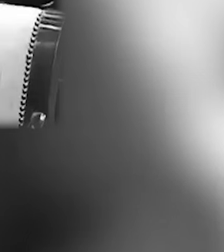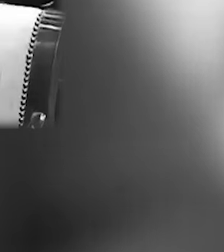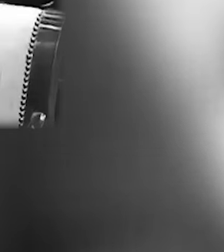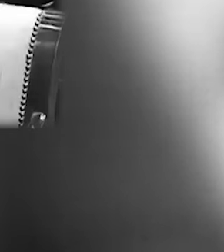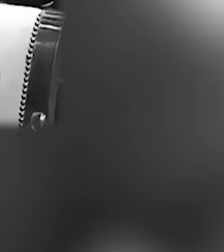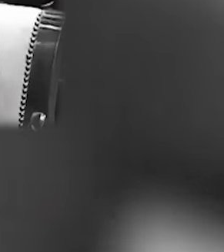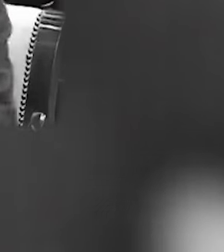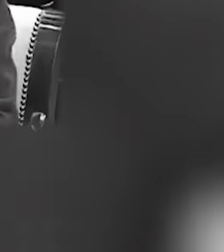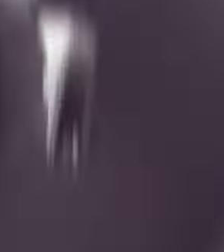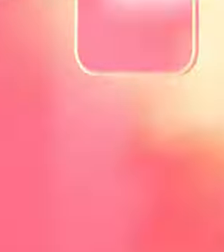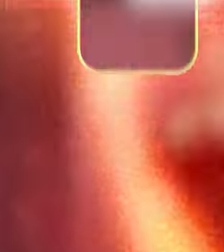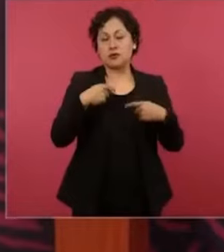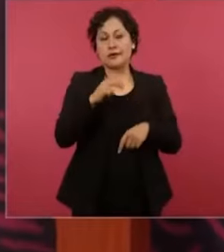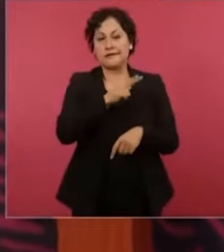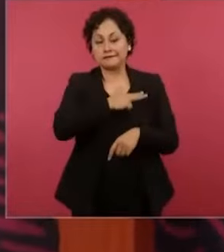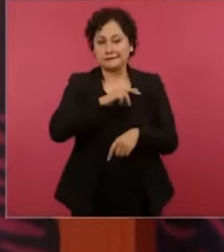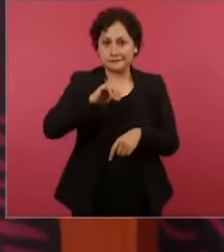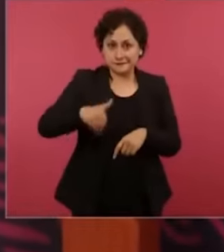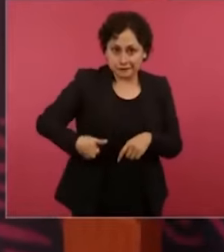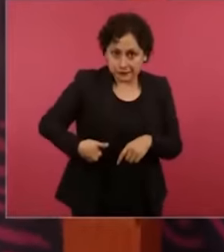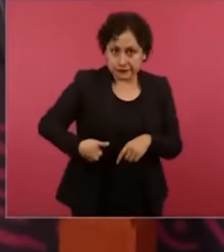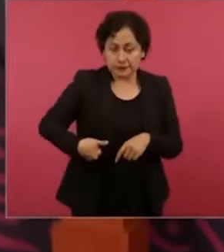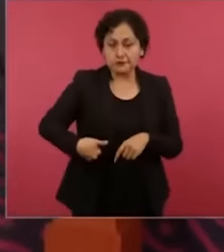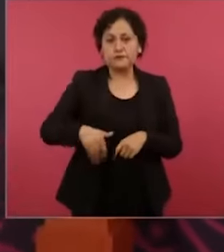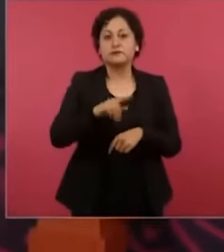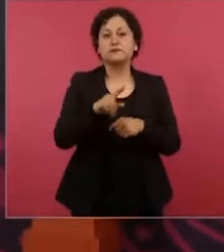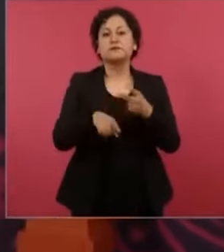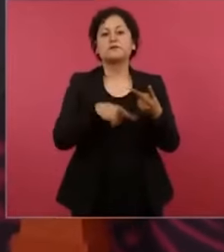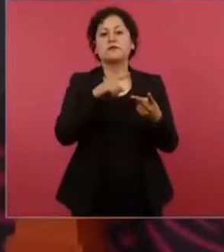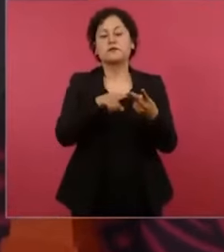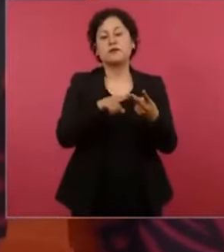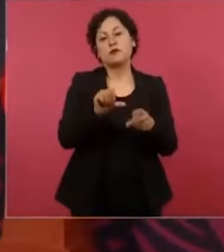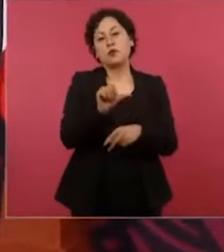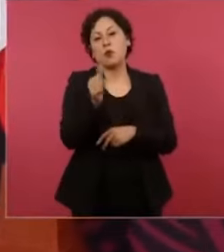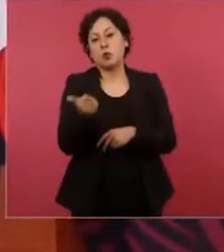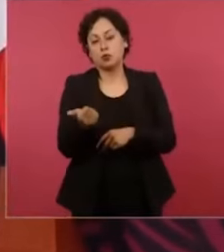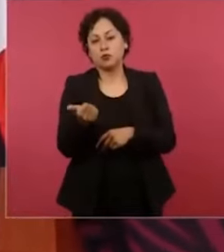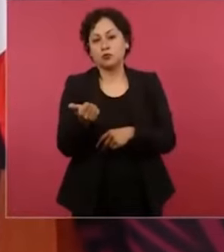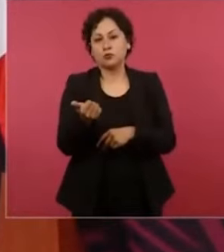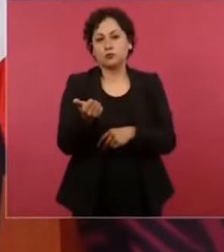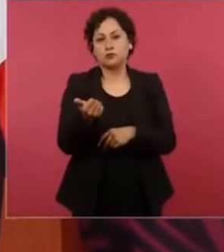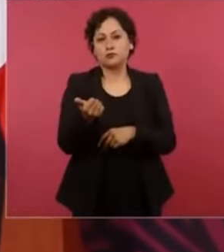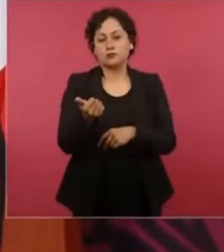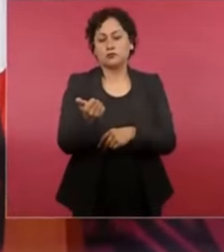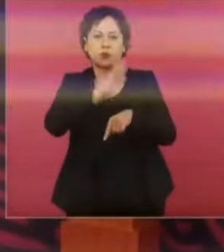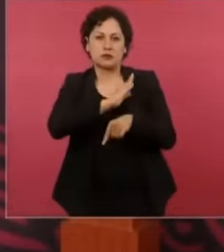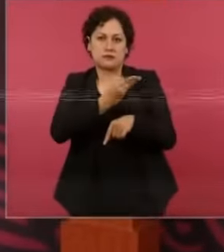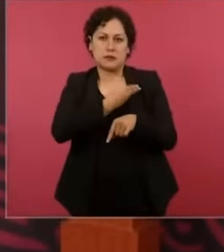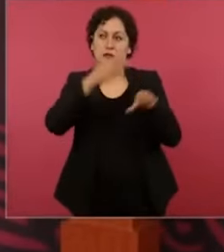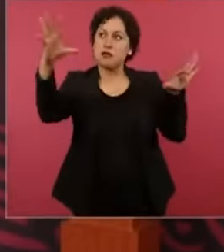Gerardo pisarello cuyo discurso fue parcialmente transmitido en la conferencia matutina de amblo el miércoles